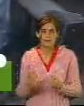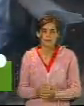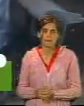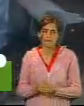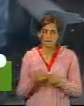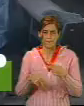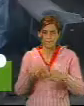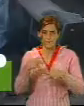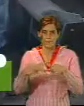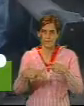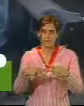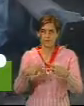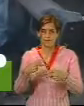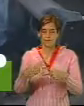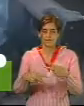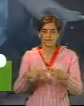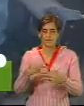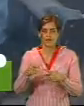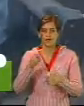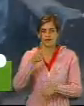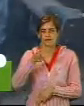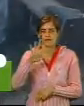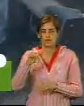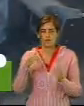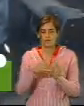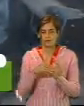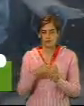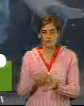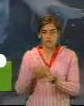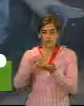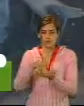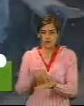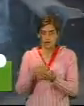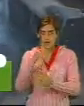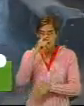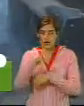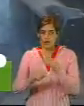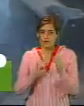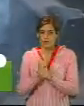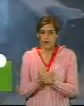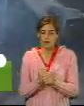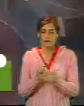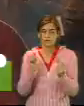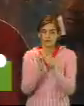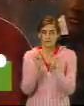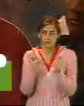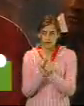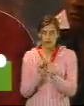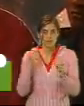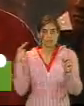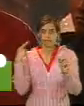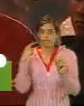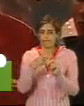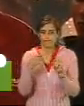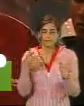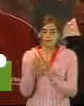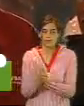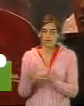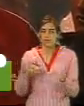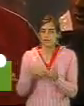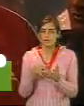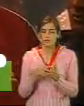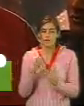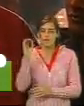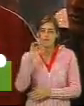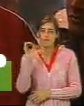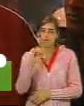de producir, procesar 35.000 toneladas al año de acero para este objetivo. Eso nos da un